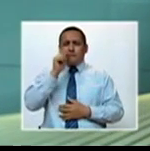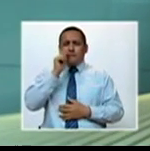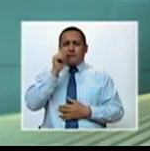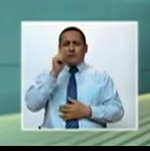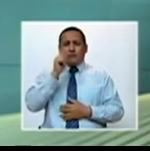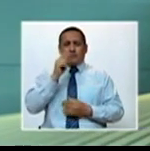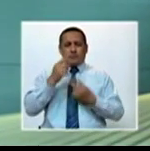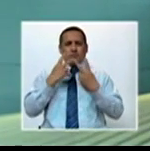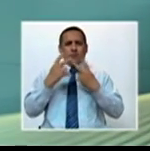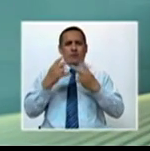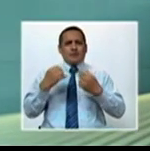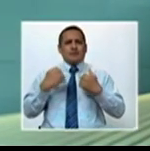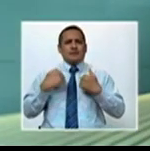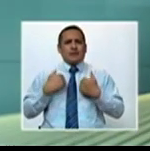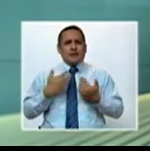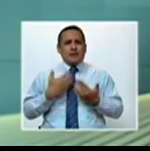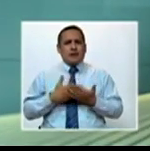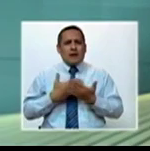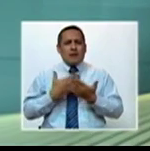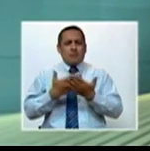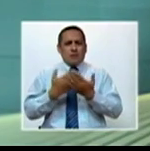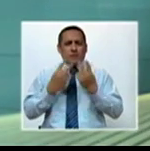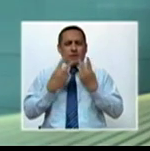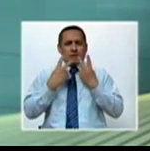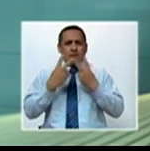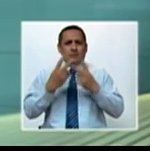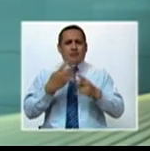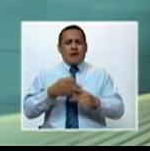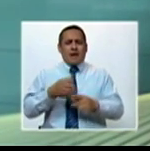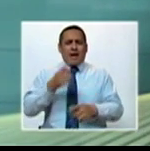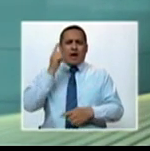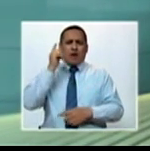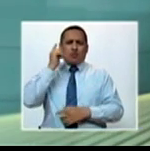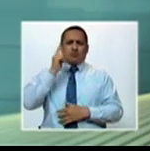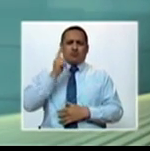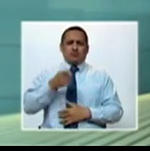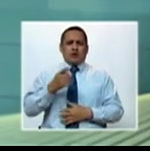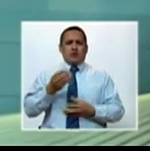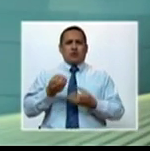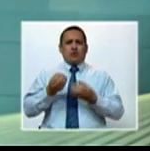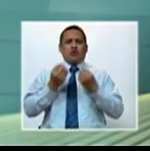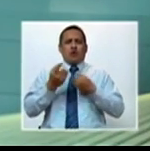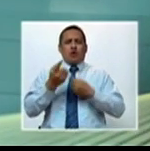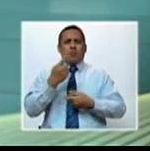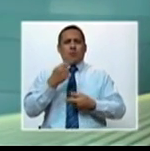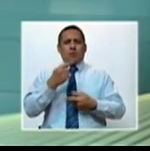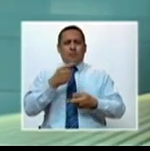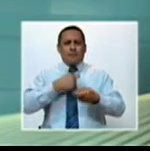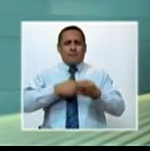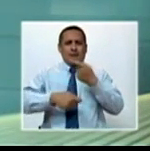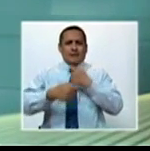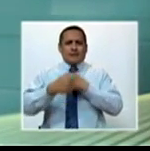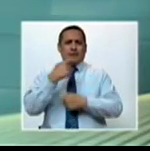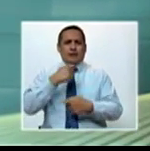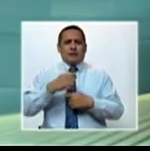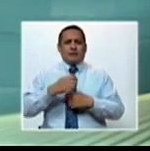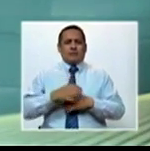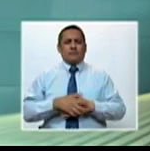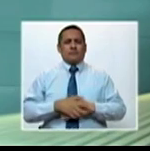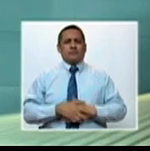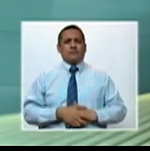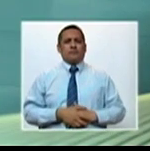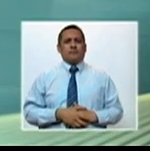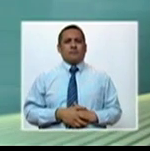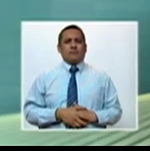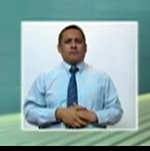marihuana, tiene la potestad de acusarlo como microcomercializador.